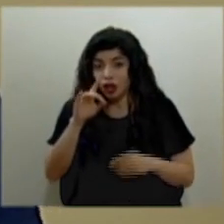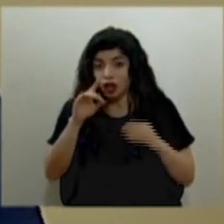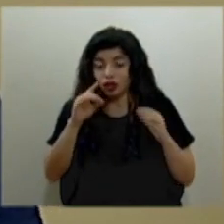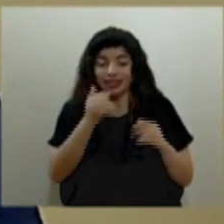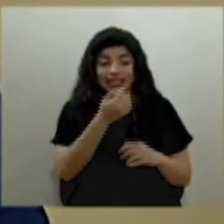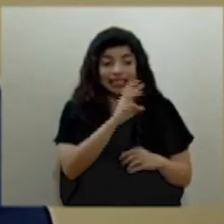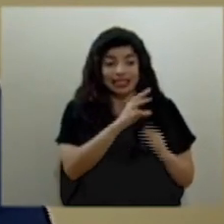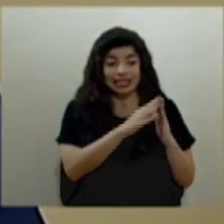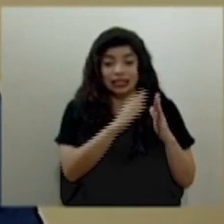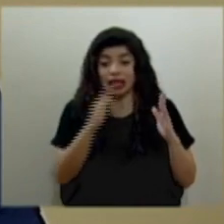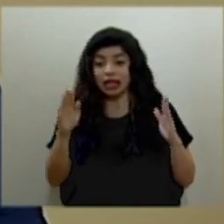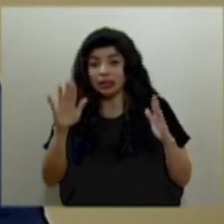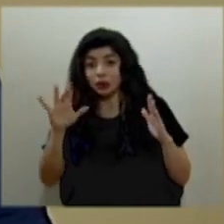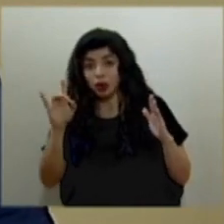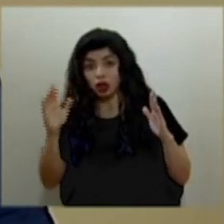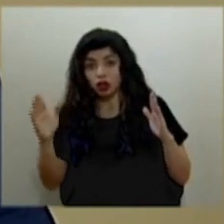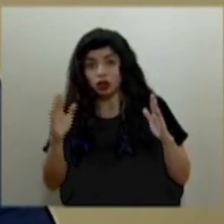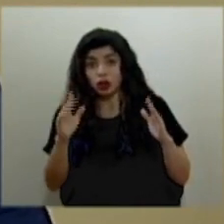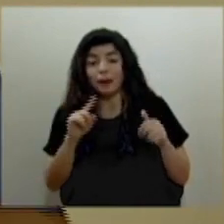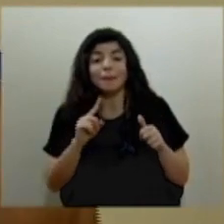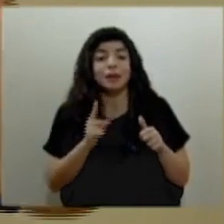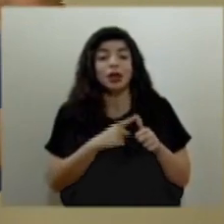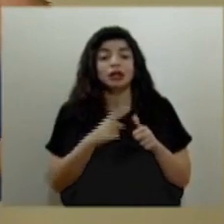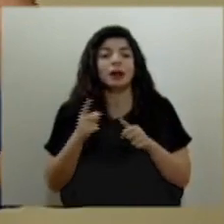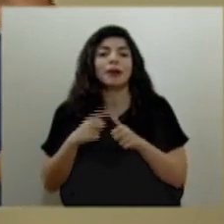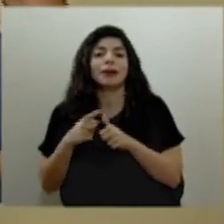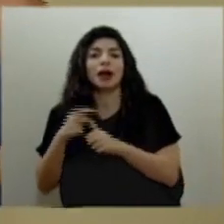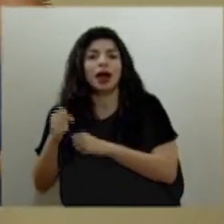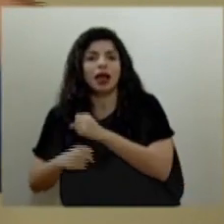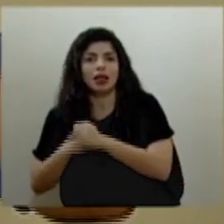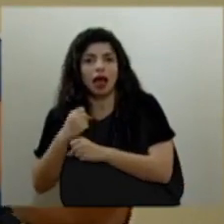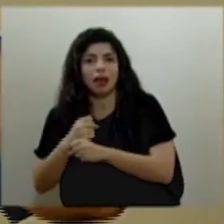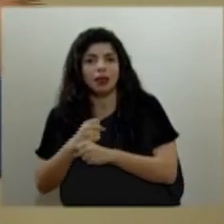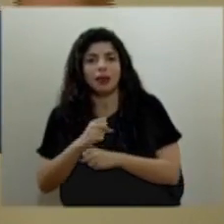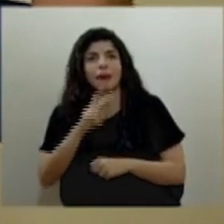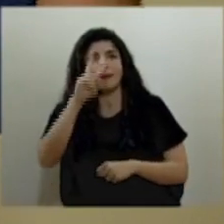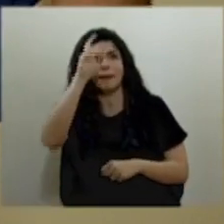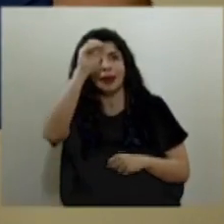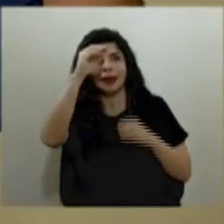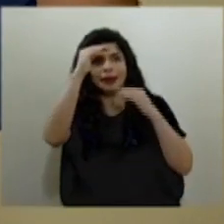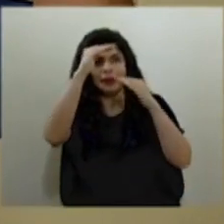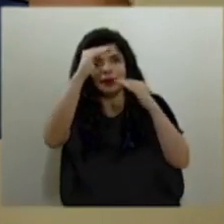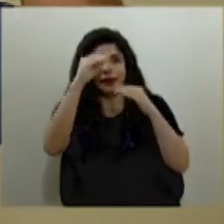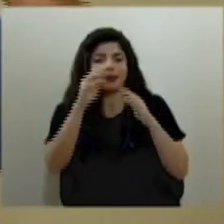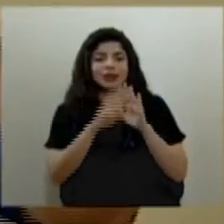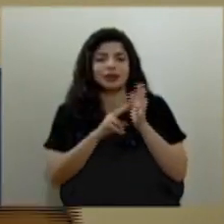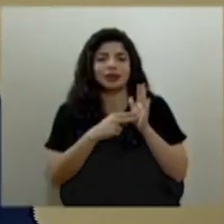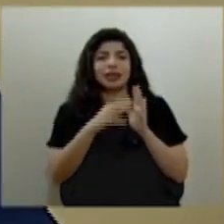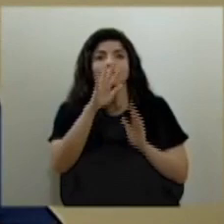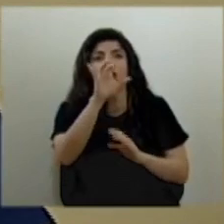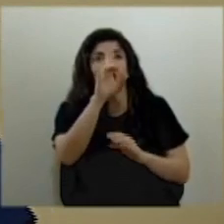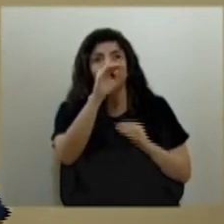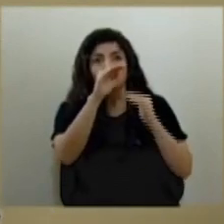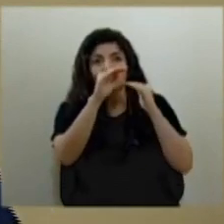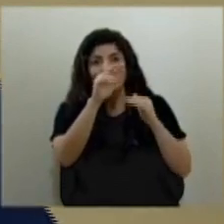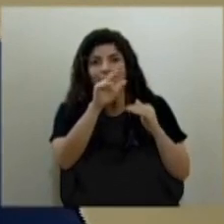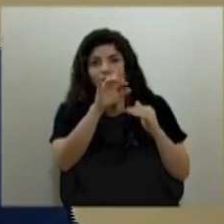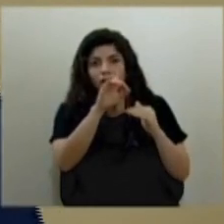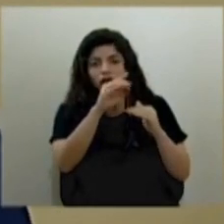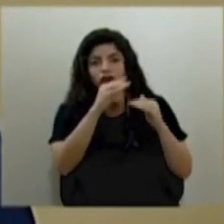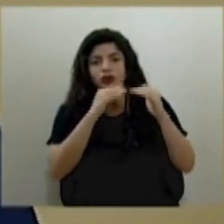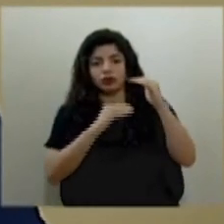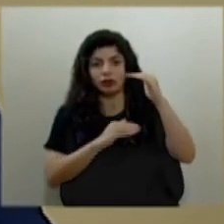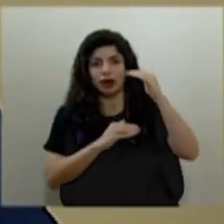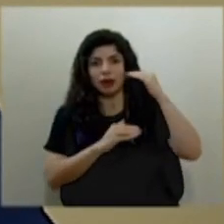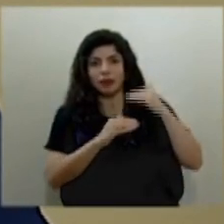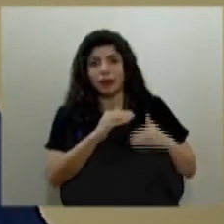16 años, la priorización es por edad y va por rangos de edad de 20 en 20, digamos, de 58 a 38. Lo que pasa es